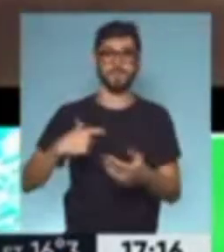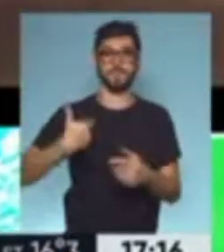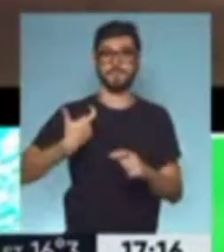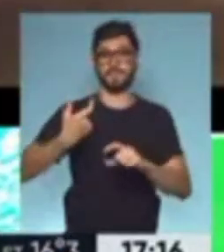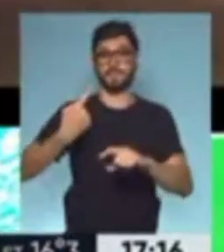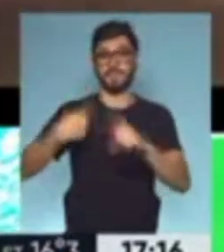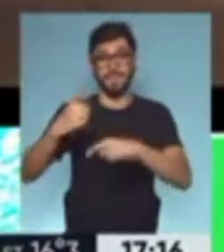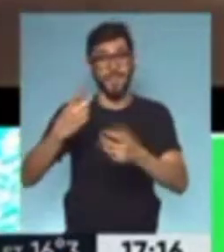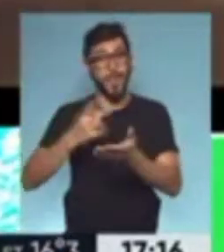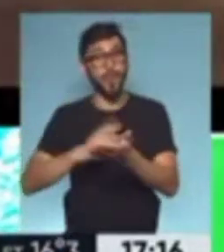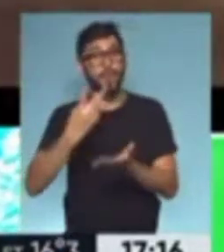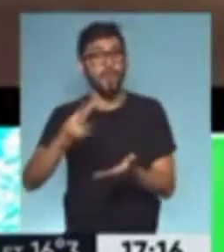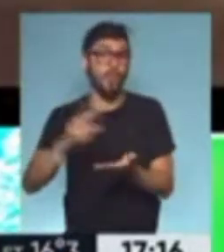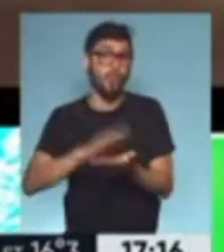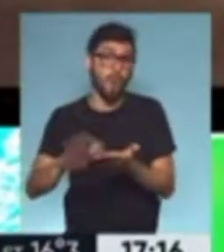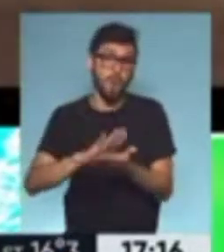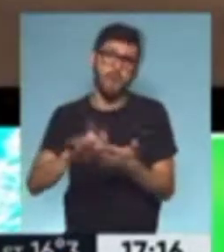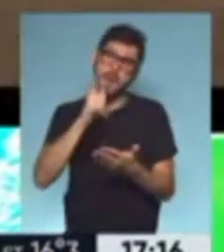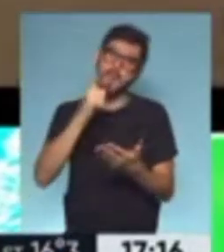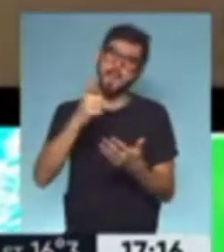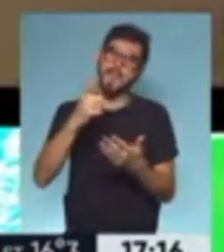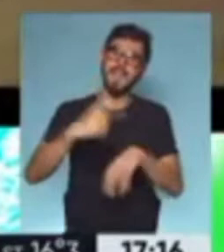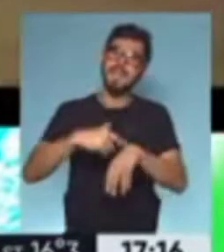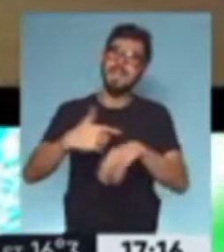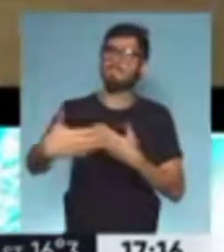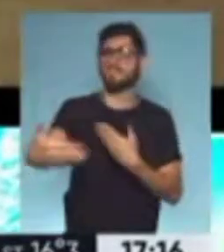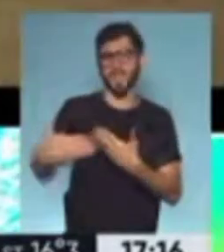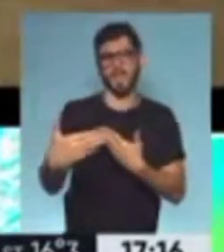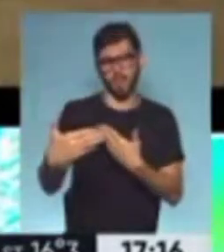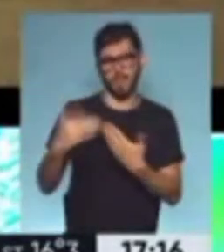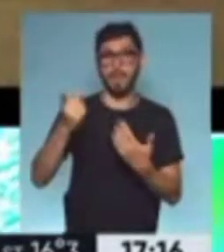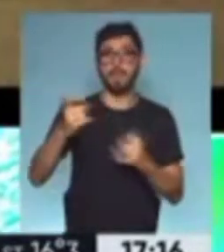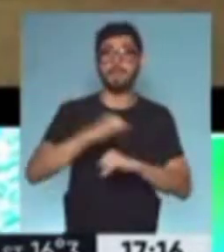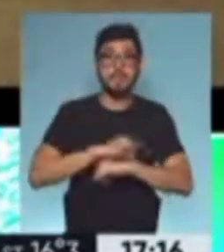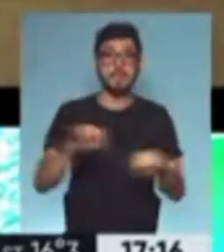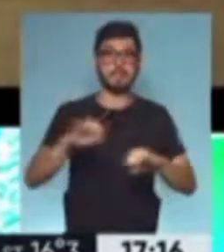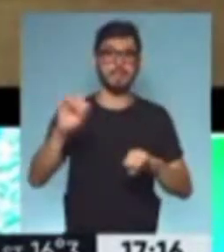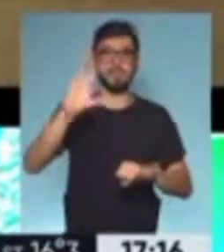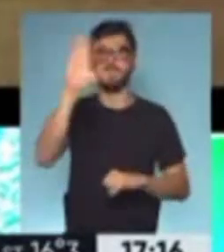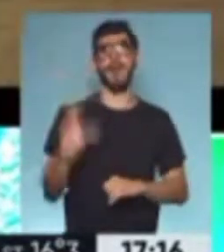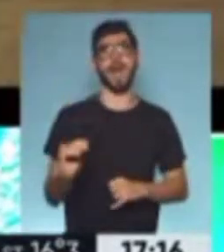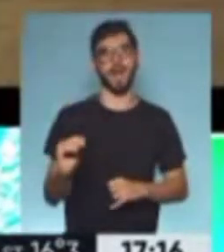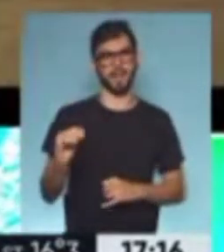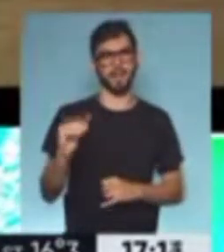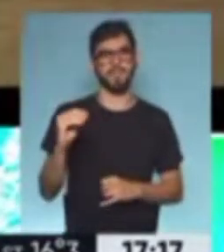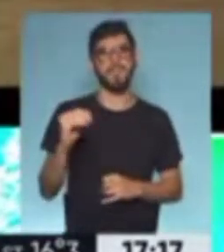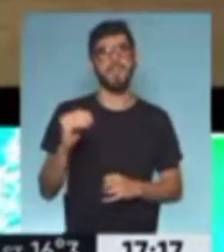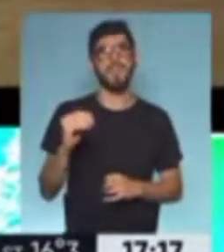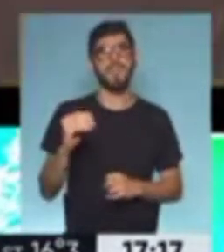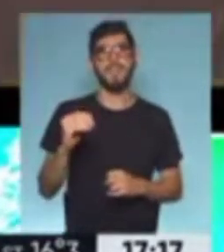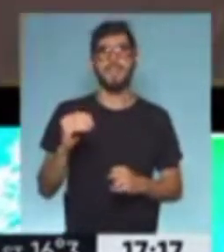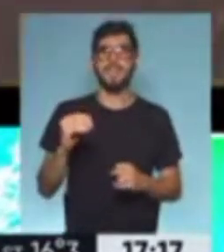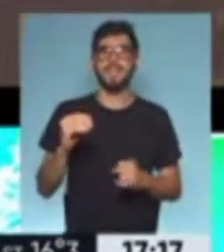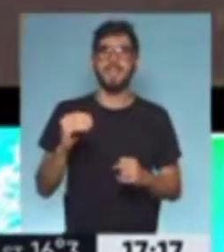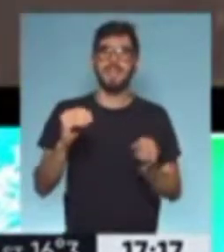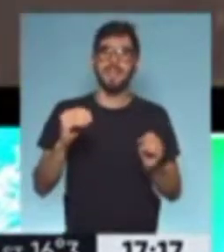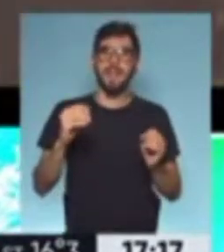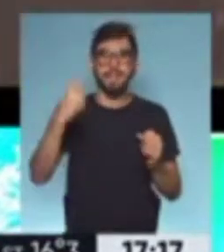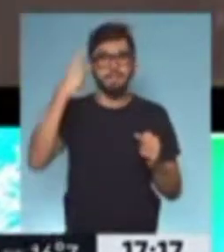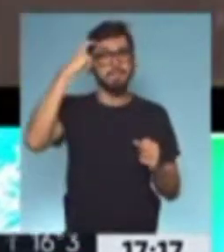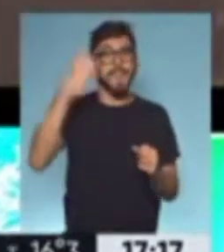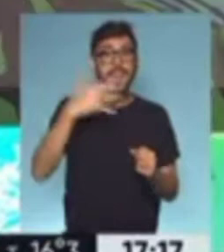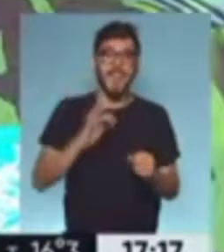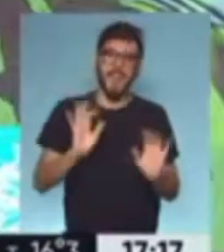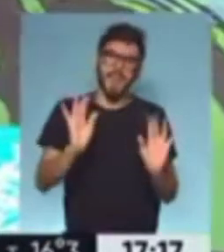más seguido y también las campañas sean también un poco más masivas, porque es un mensaje que cuesta entender, cuesta. Sí, ah, bueno, perdón.